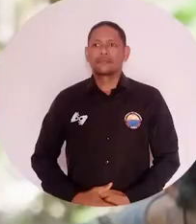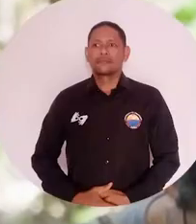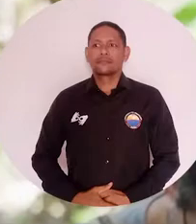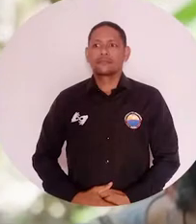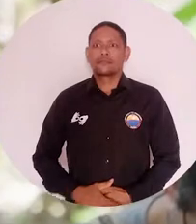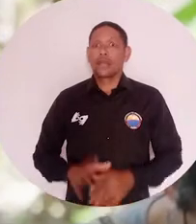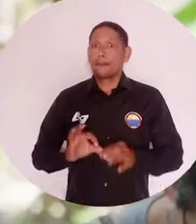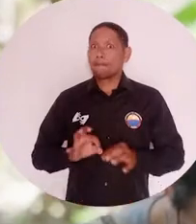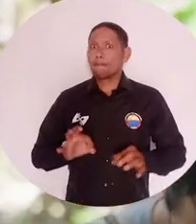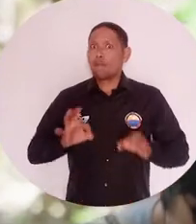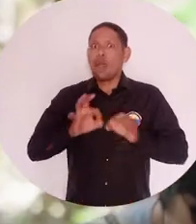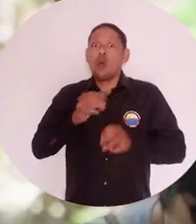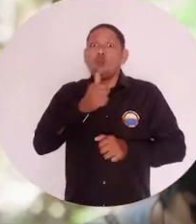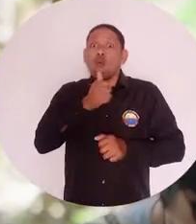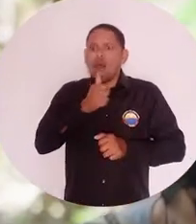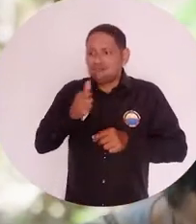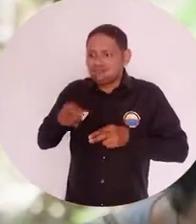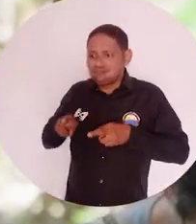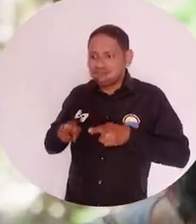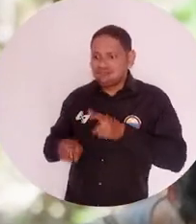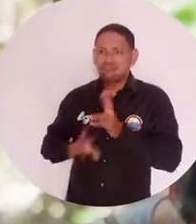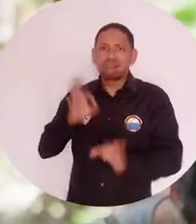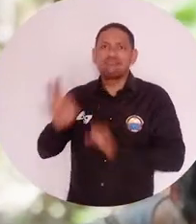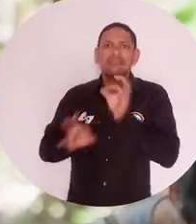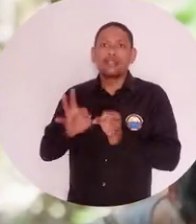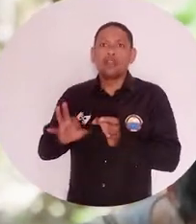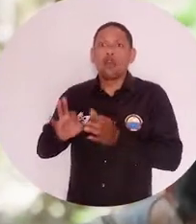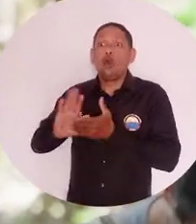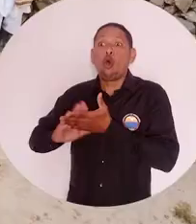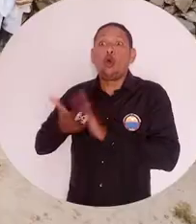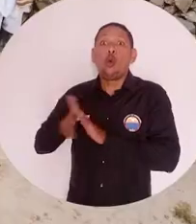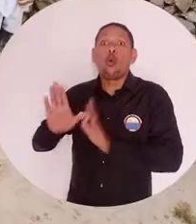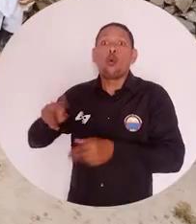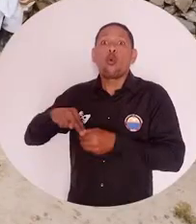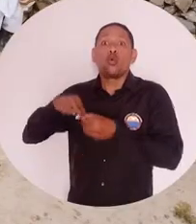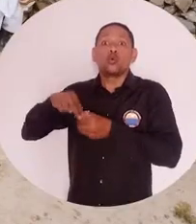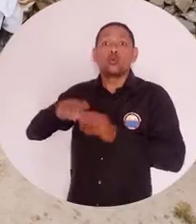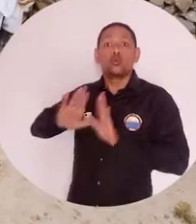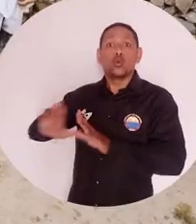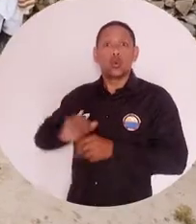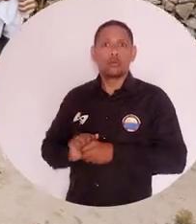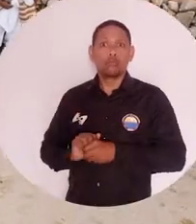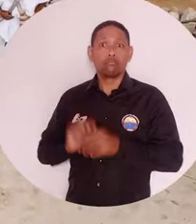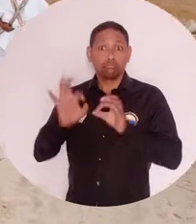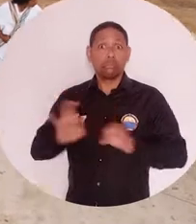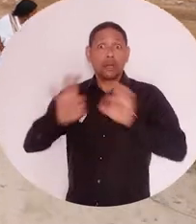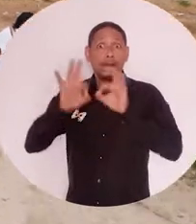Un fondo del agua, pero manejado por las comunidades indígenas, no por nosotros. Porque conservar eso tiene